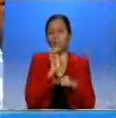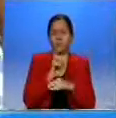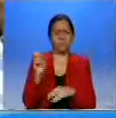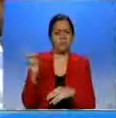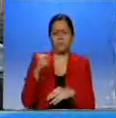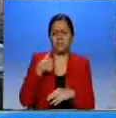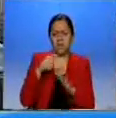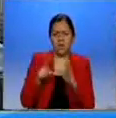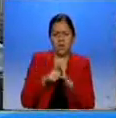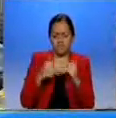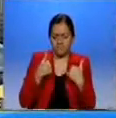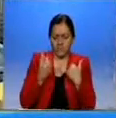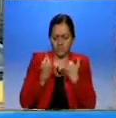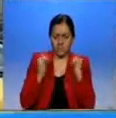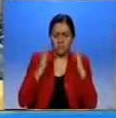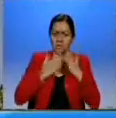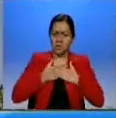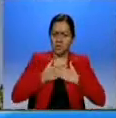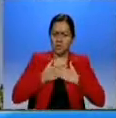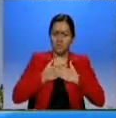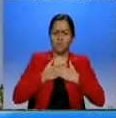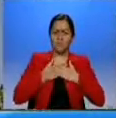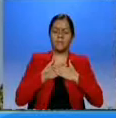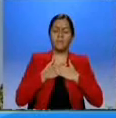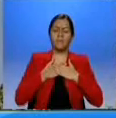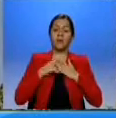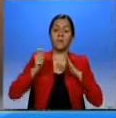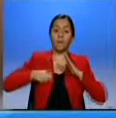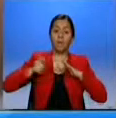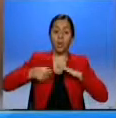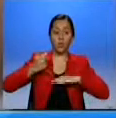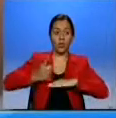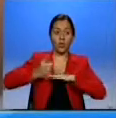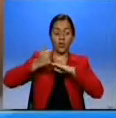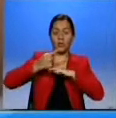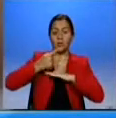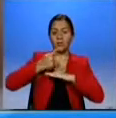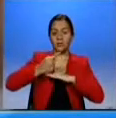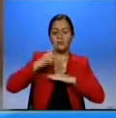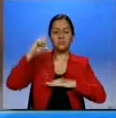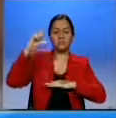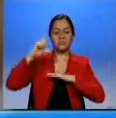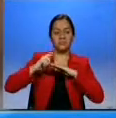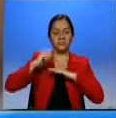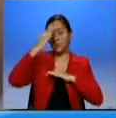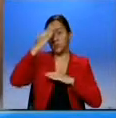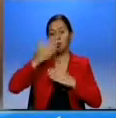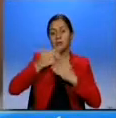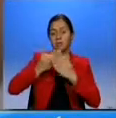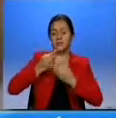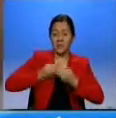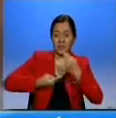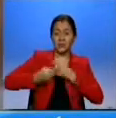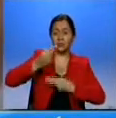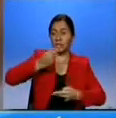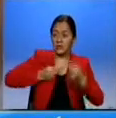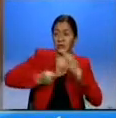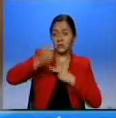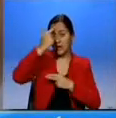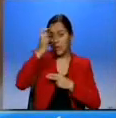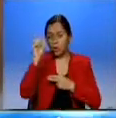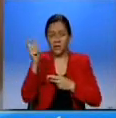derecho ninguno el procurador general del estado Diego García dijo que esta disminución se ha logrado gracias a los argumentos